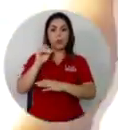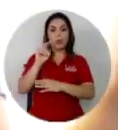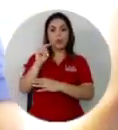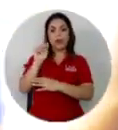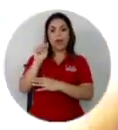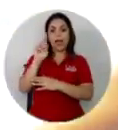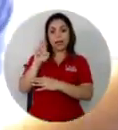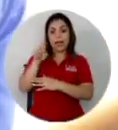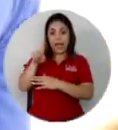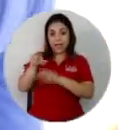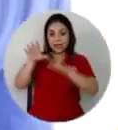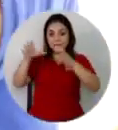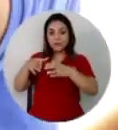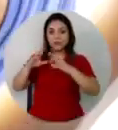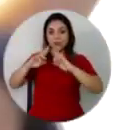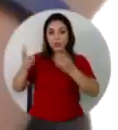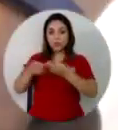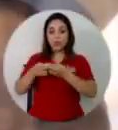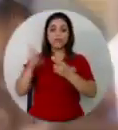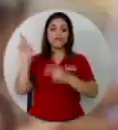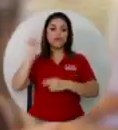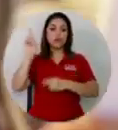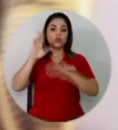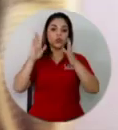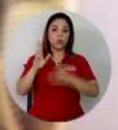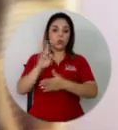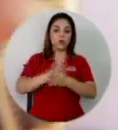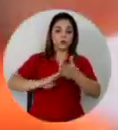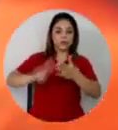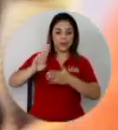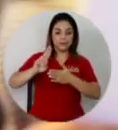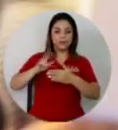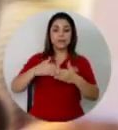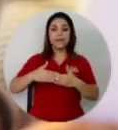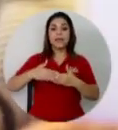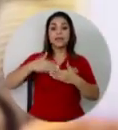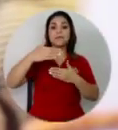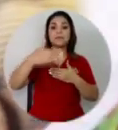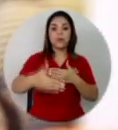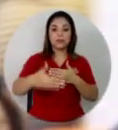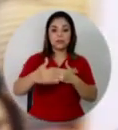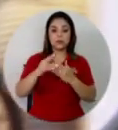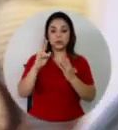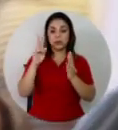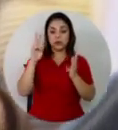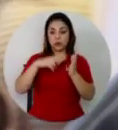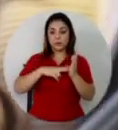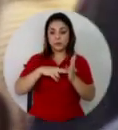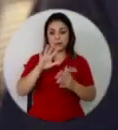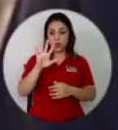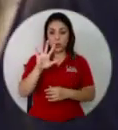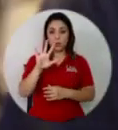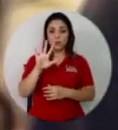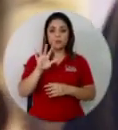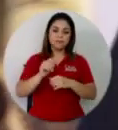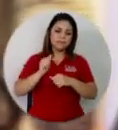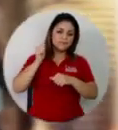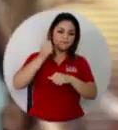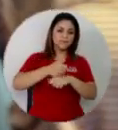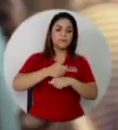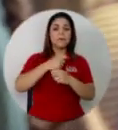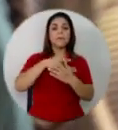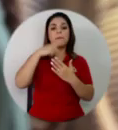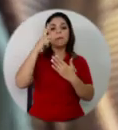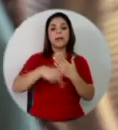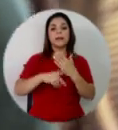rectores de las universidades. Para el año 2005, ya dando un brinco en el tiempo, elaboramos el Plan de Desarrollo de